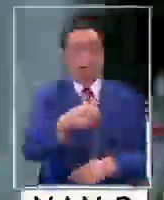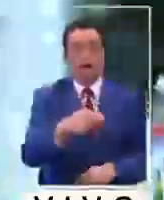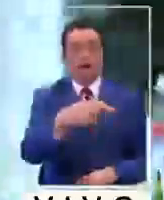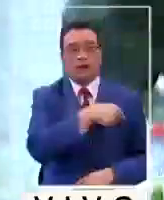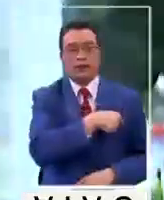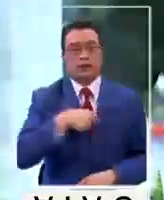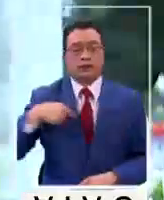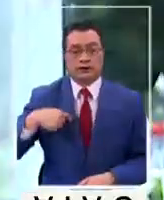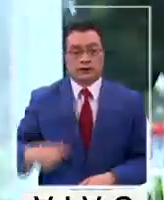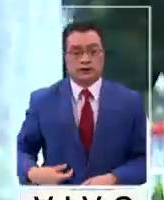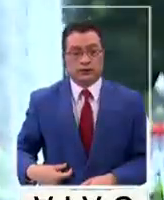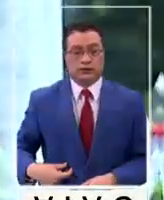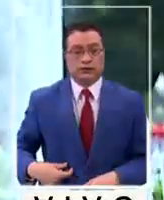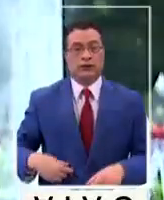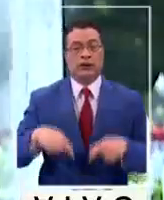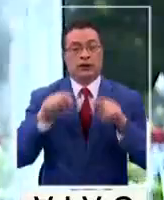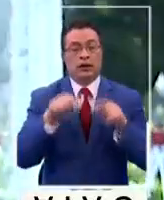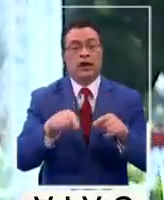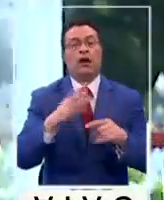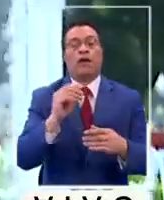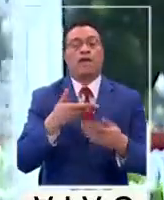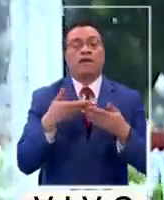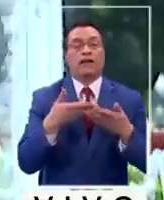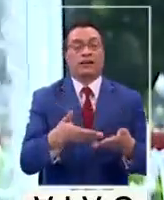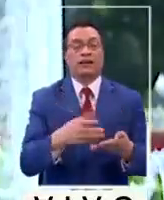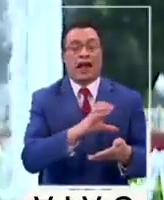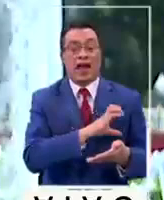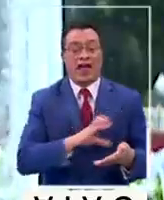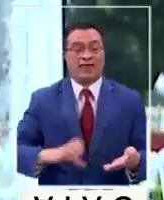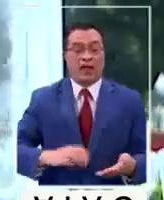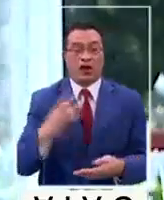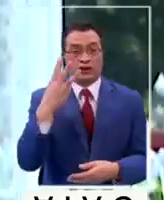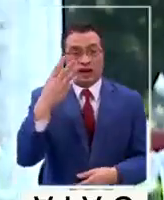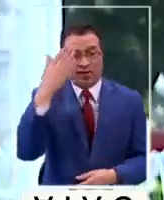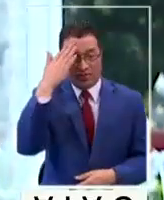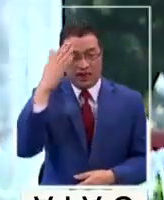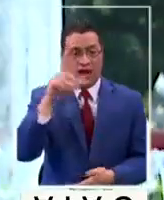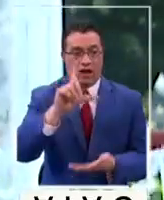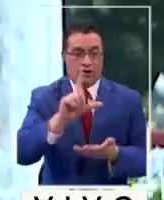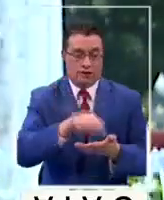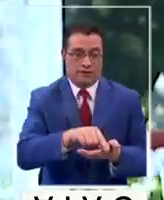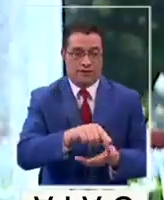para también iniciar una visita de Estado de 3 días.